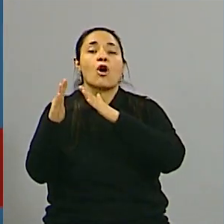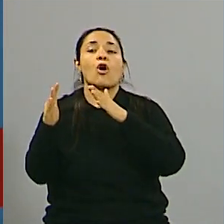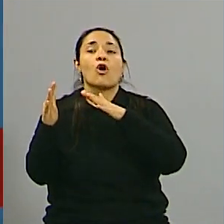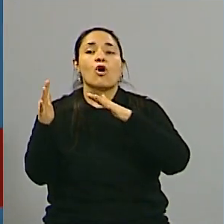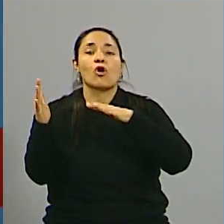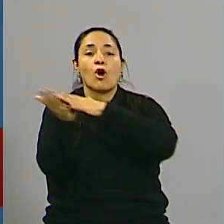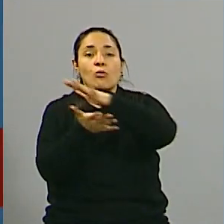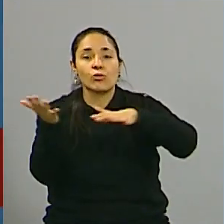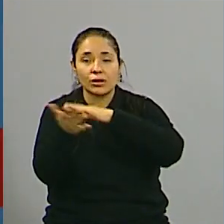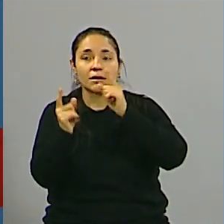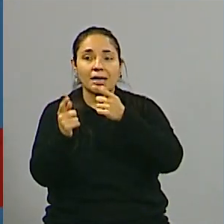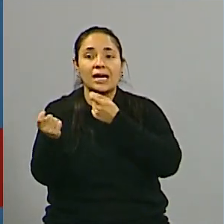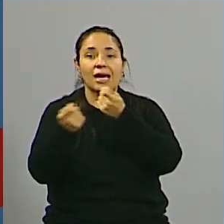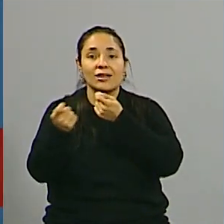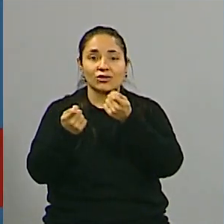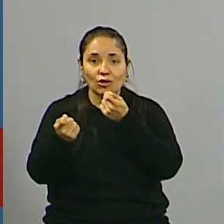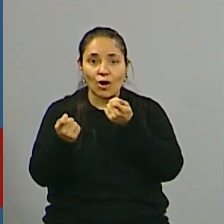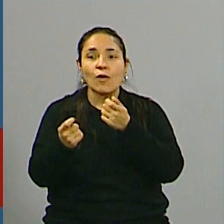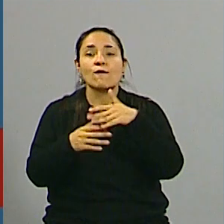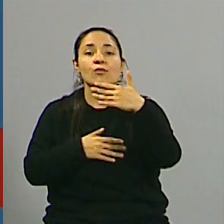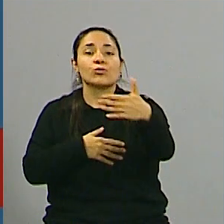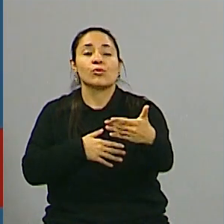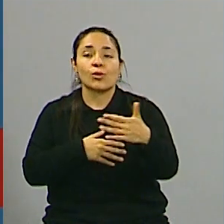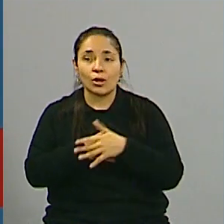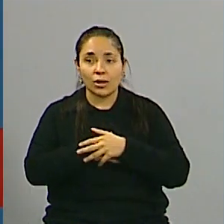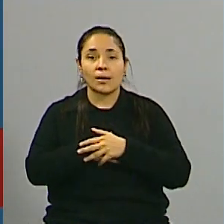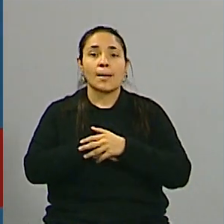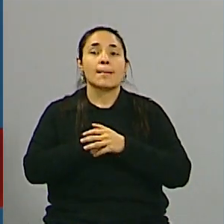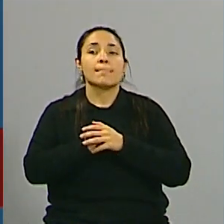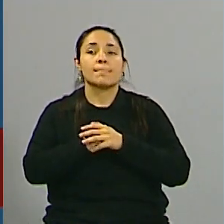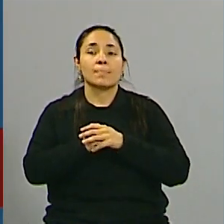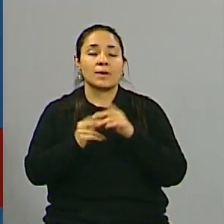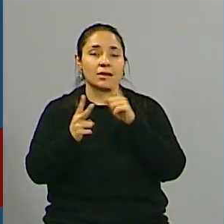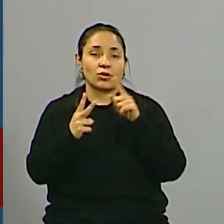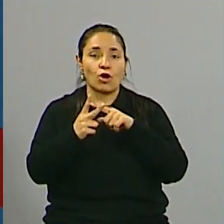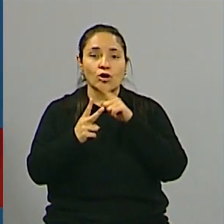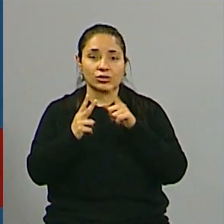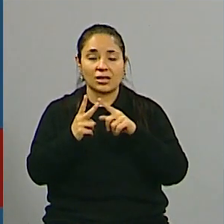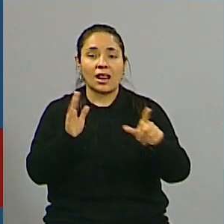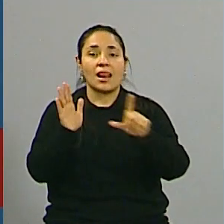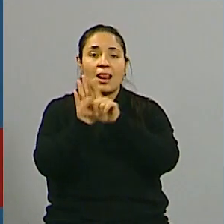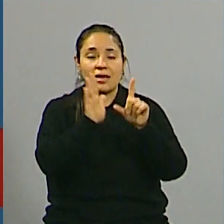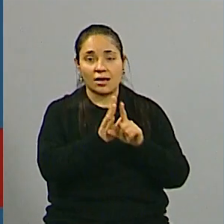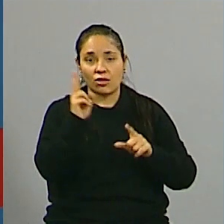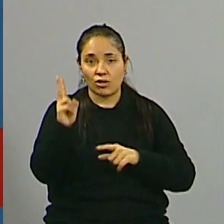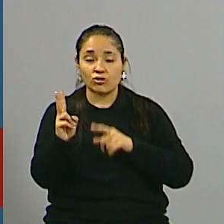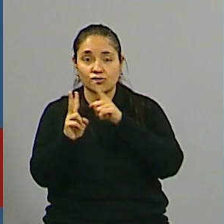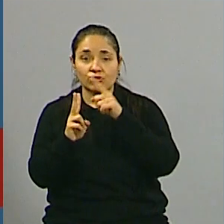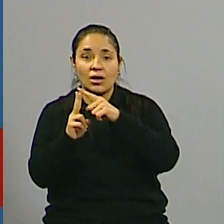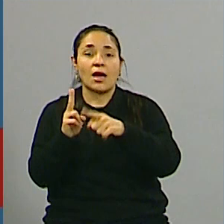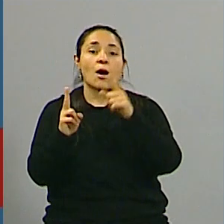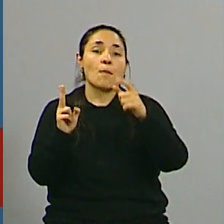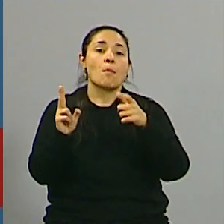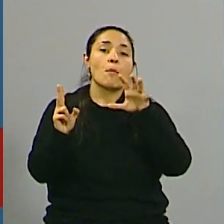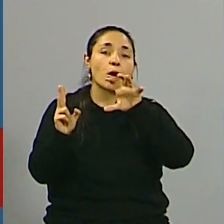en el plan de gestión futuro de la reserva, lo que queda son estas dos leyes, como te comentaba, la ley provincial y la ley nacional, así